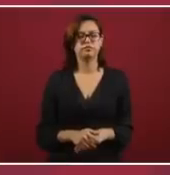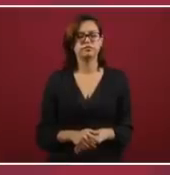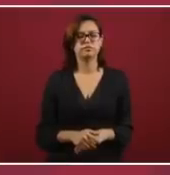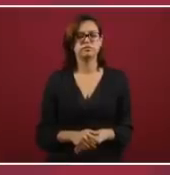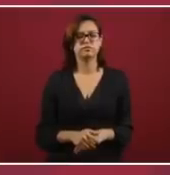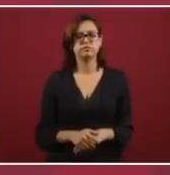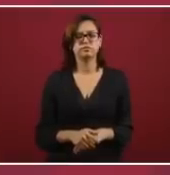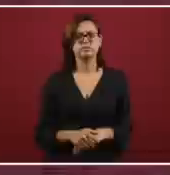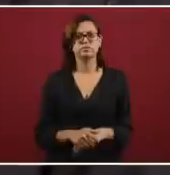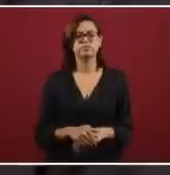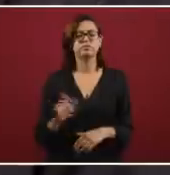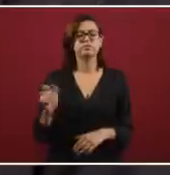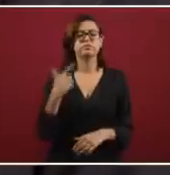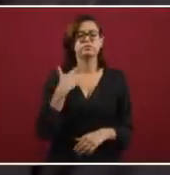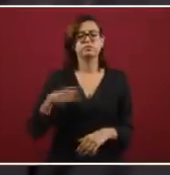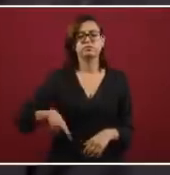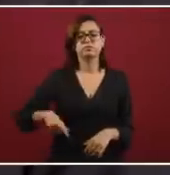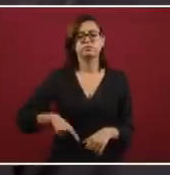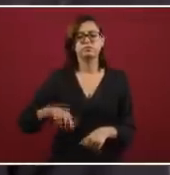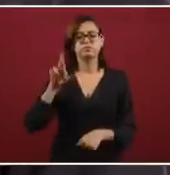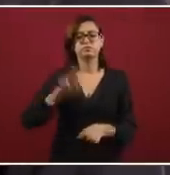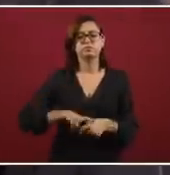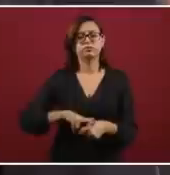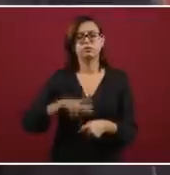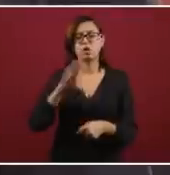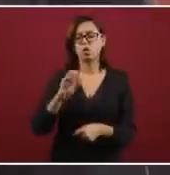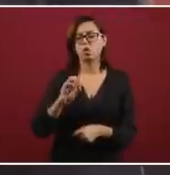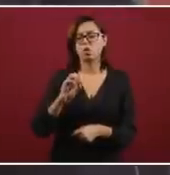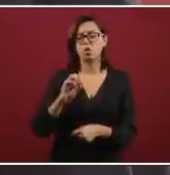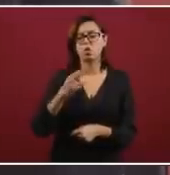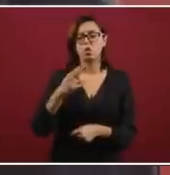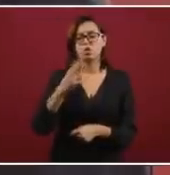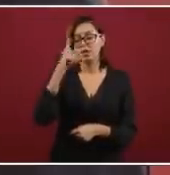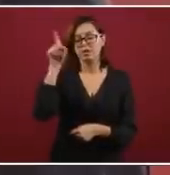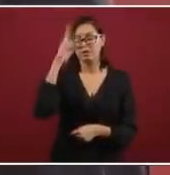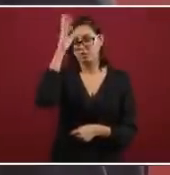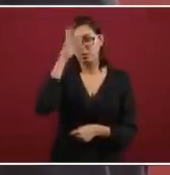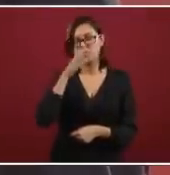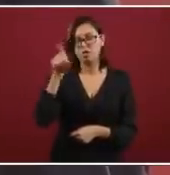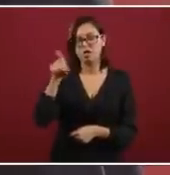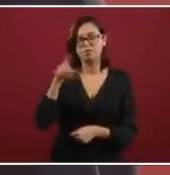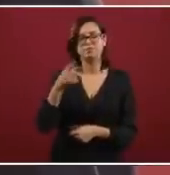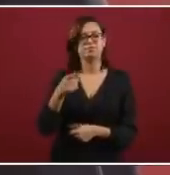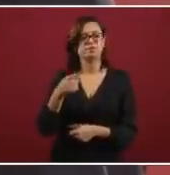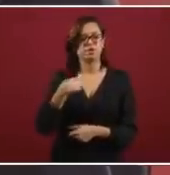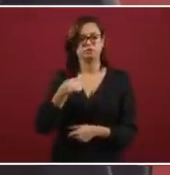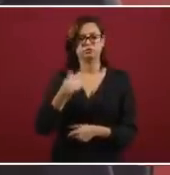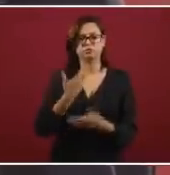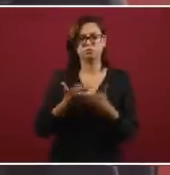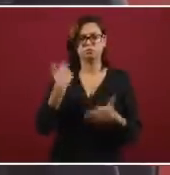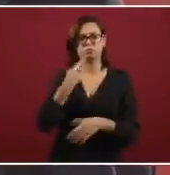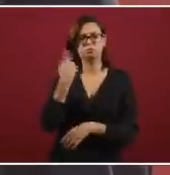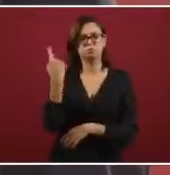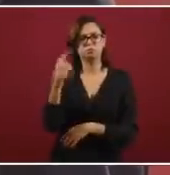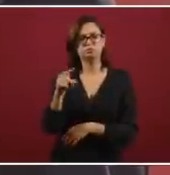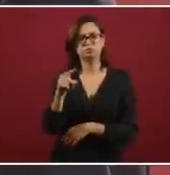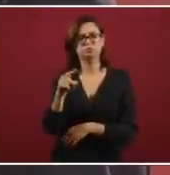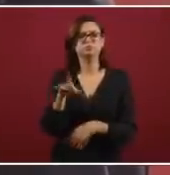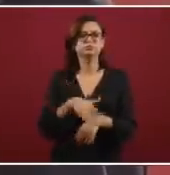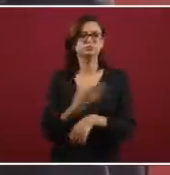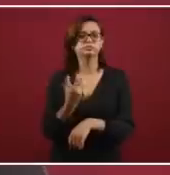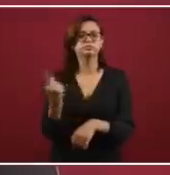el exgobernador de Coahuila. De Coahuila, Moreira, o sea, yo lo denuncié en su momento